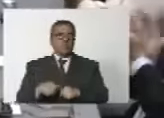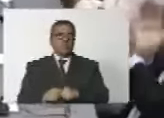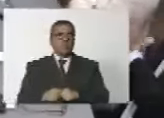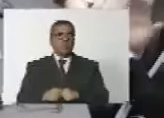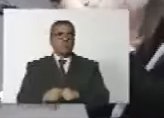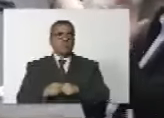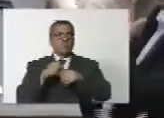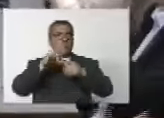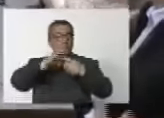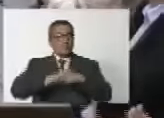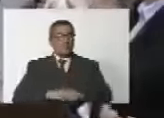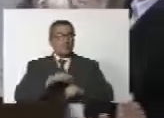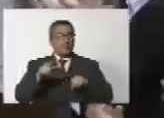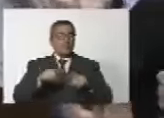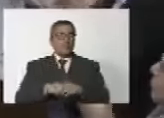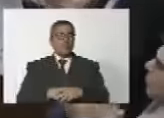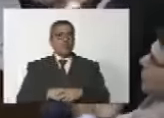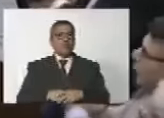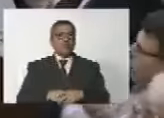¡Abajo los fascistas!